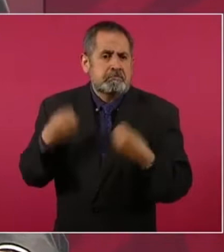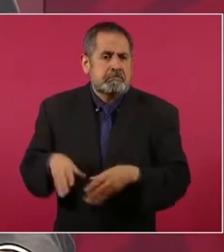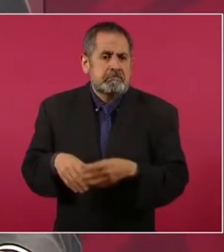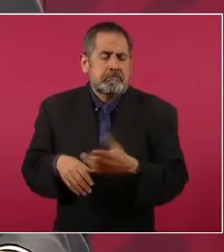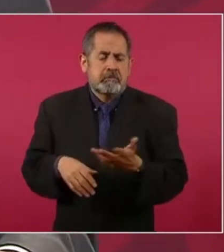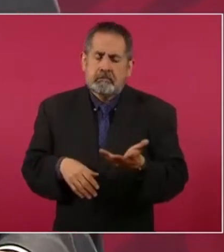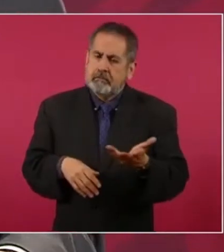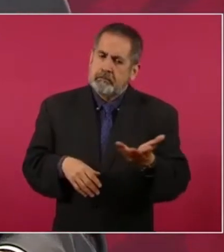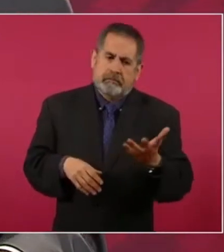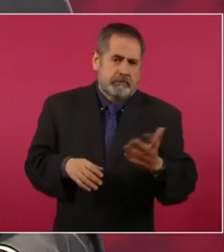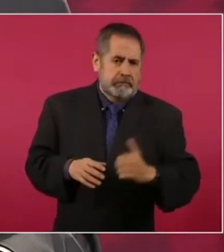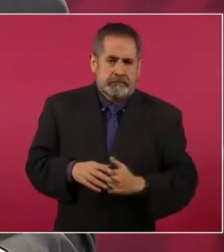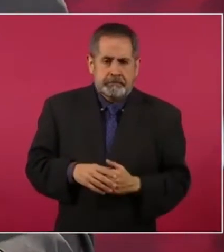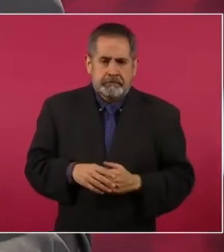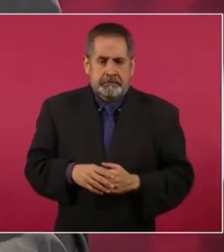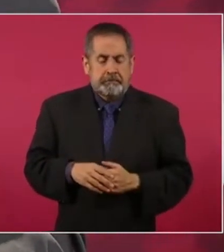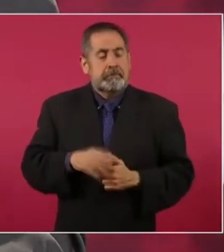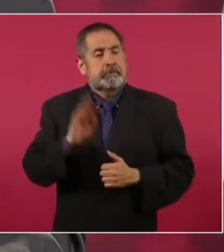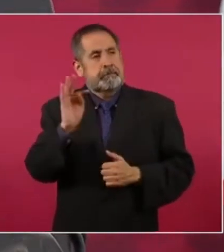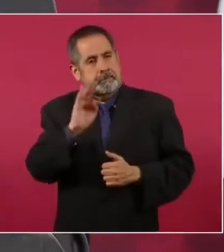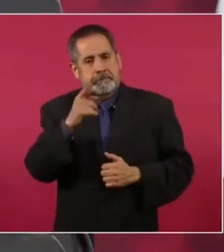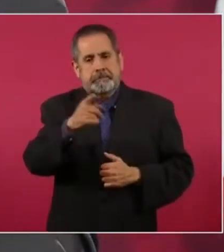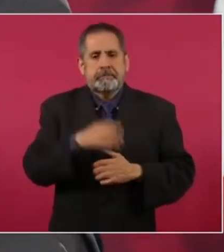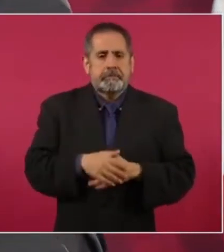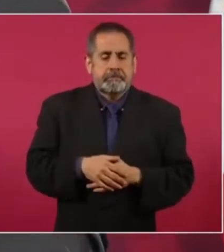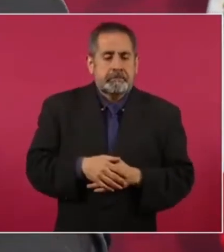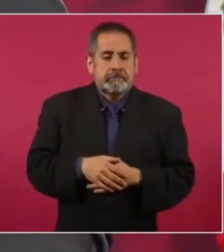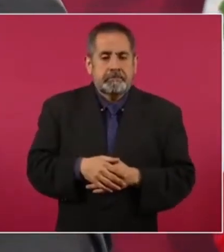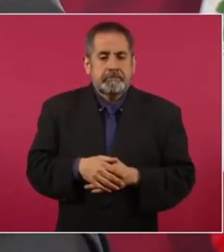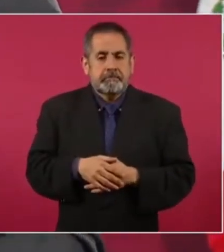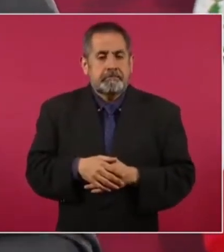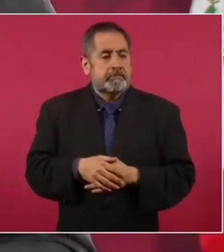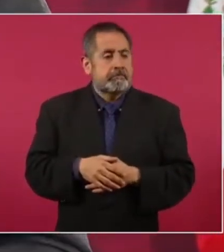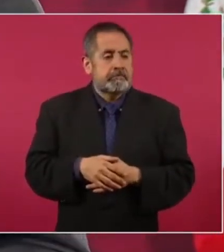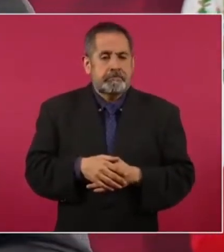Entonces, si dicen a quién